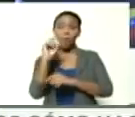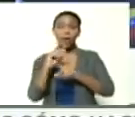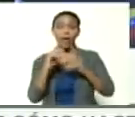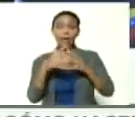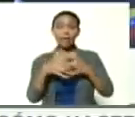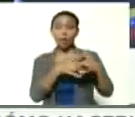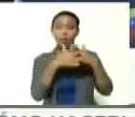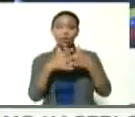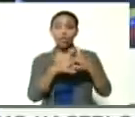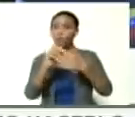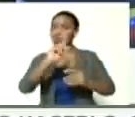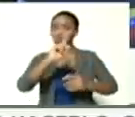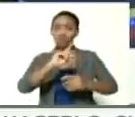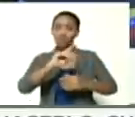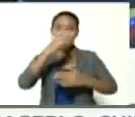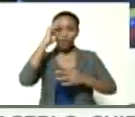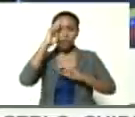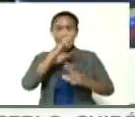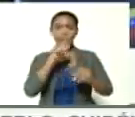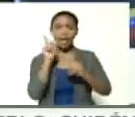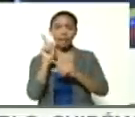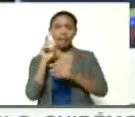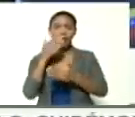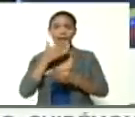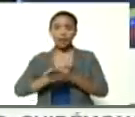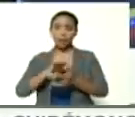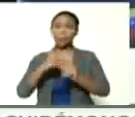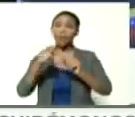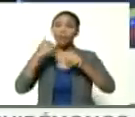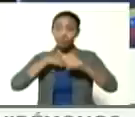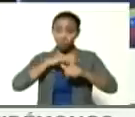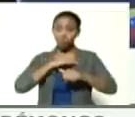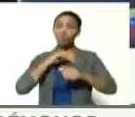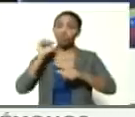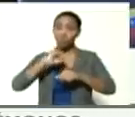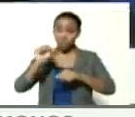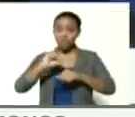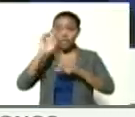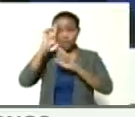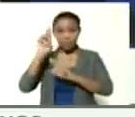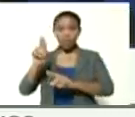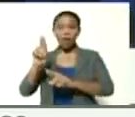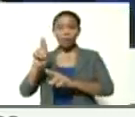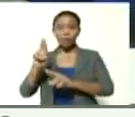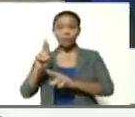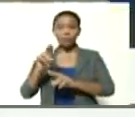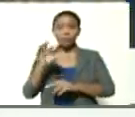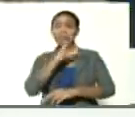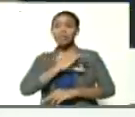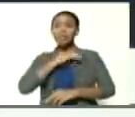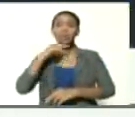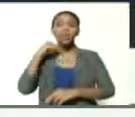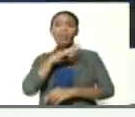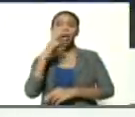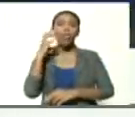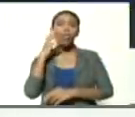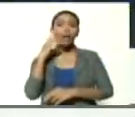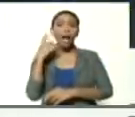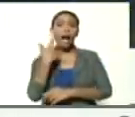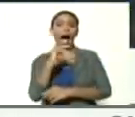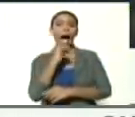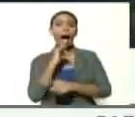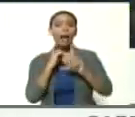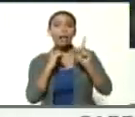la respetan esta carta, pero nosotros sí. El señor Iván Duque está